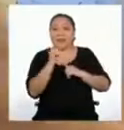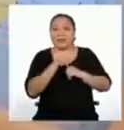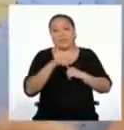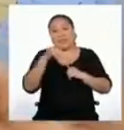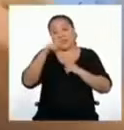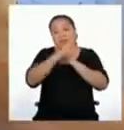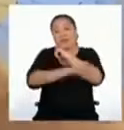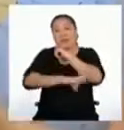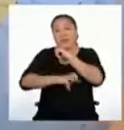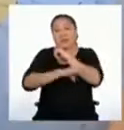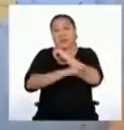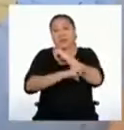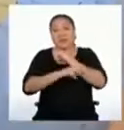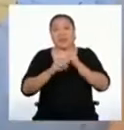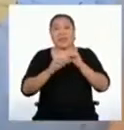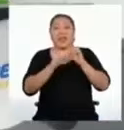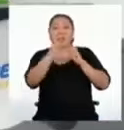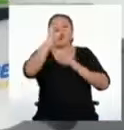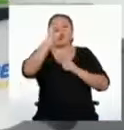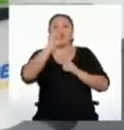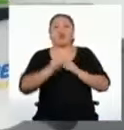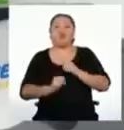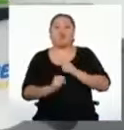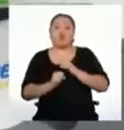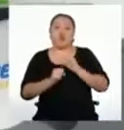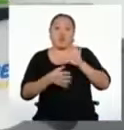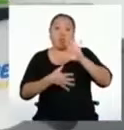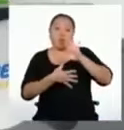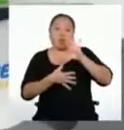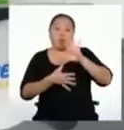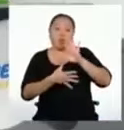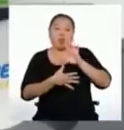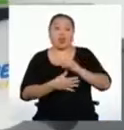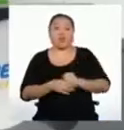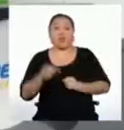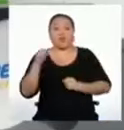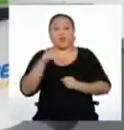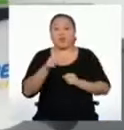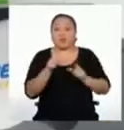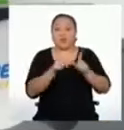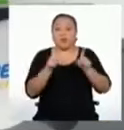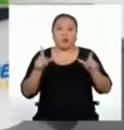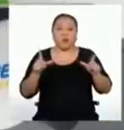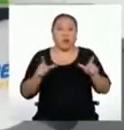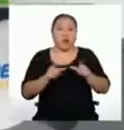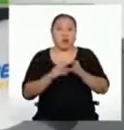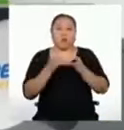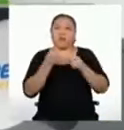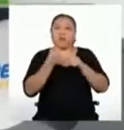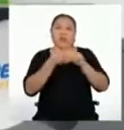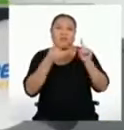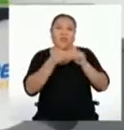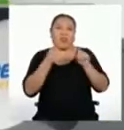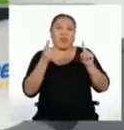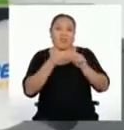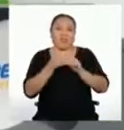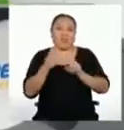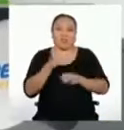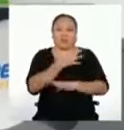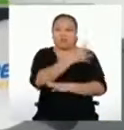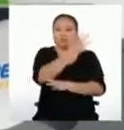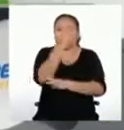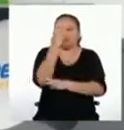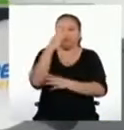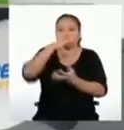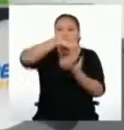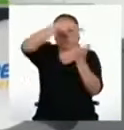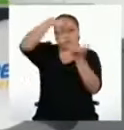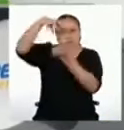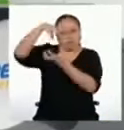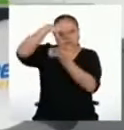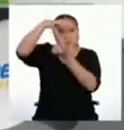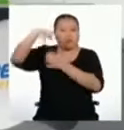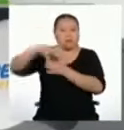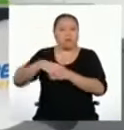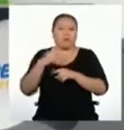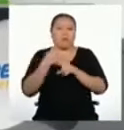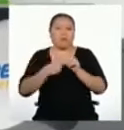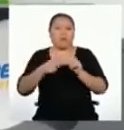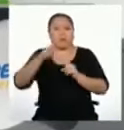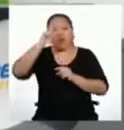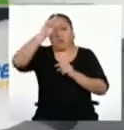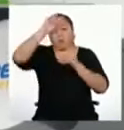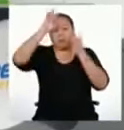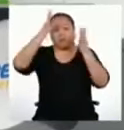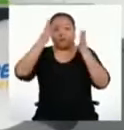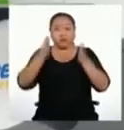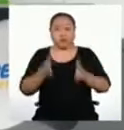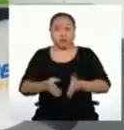país, ubicado en Sudamérica, una de las regiones con más pisos ecológicos del mundo. Pero aunque seamos peruanas y peruanos y